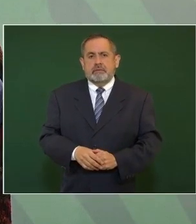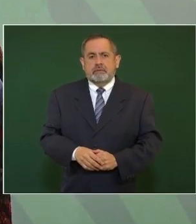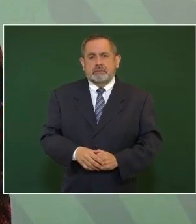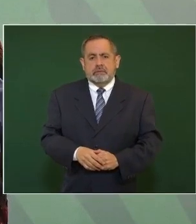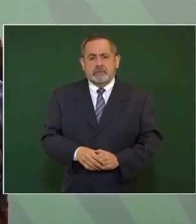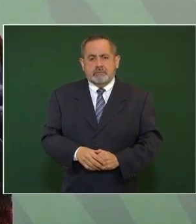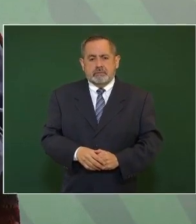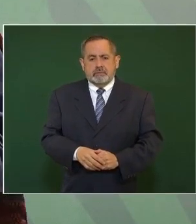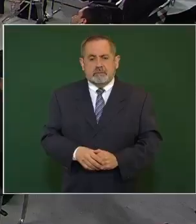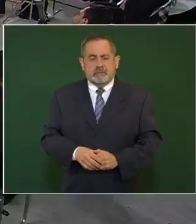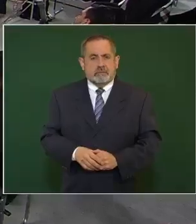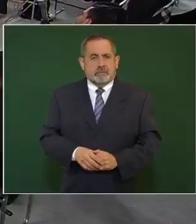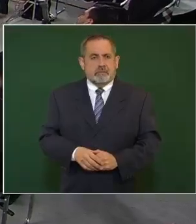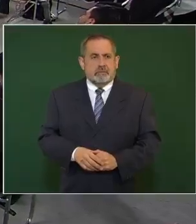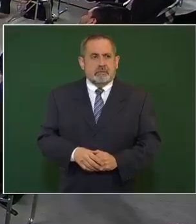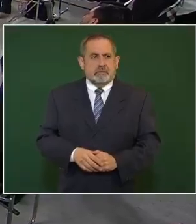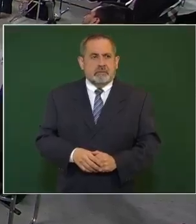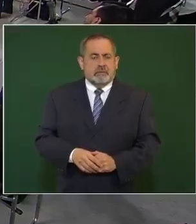Cuando